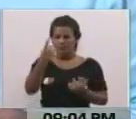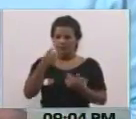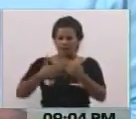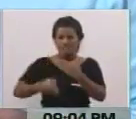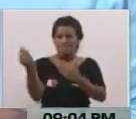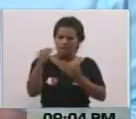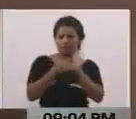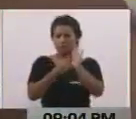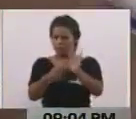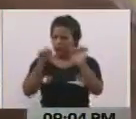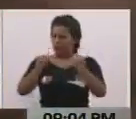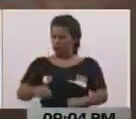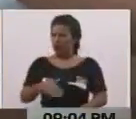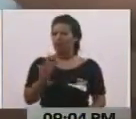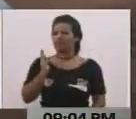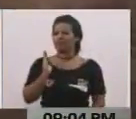demostrar.